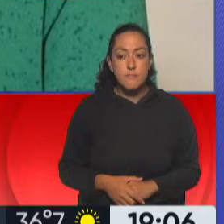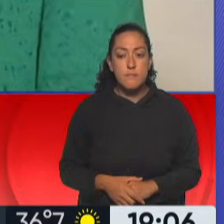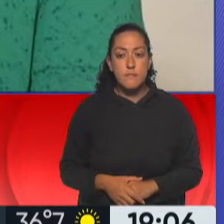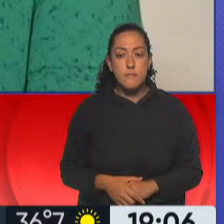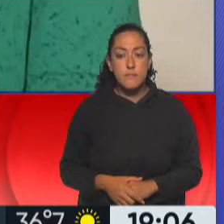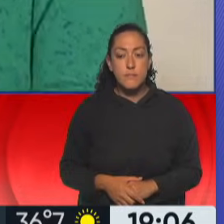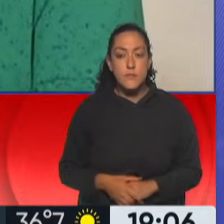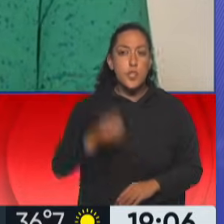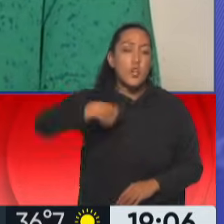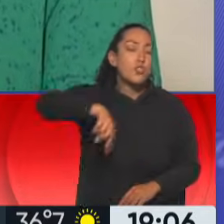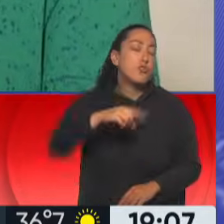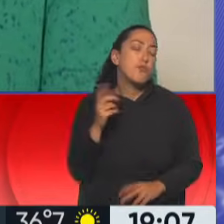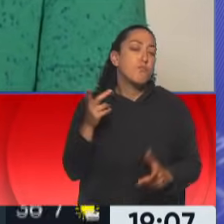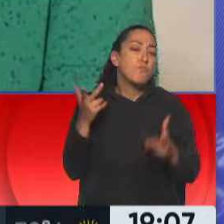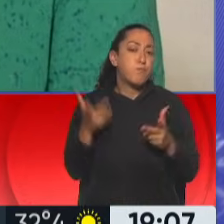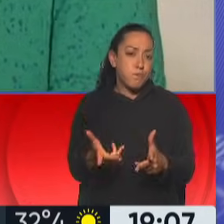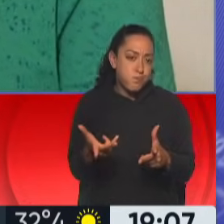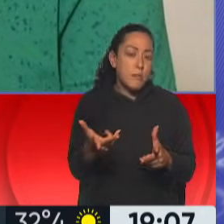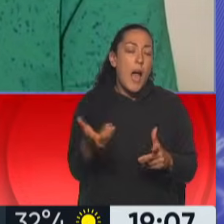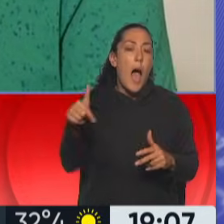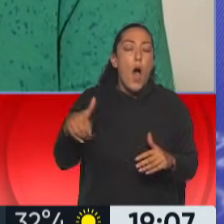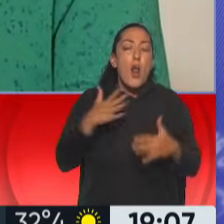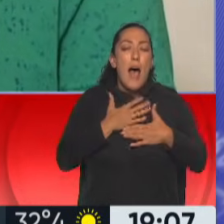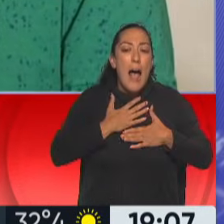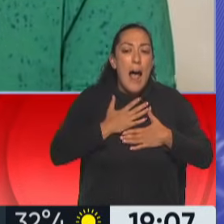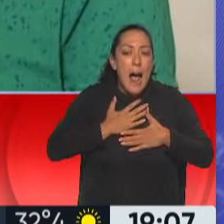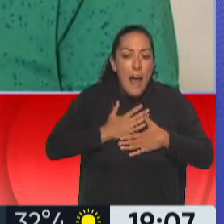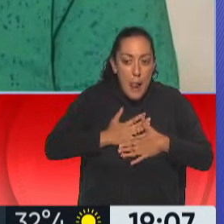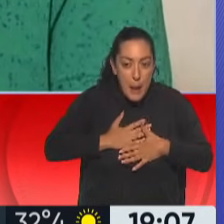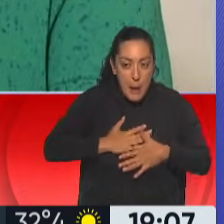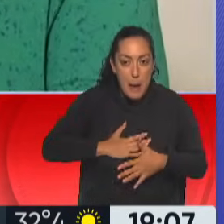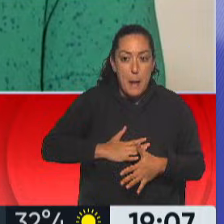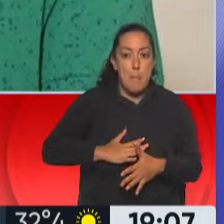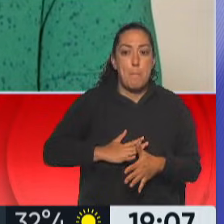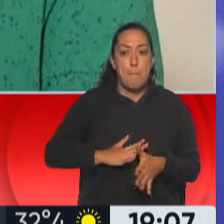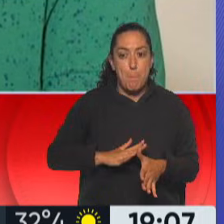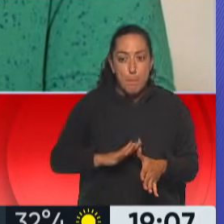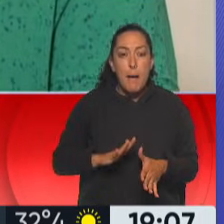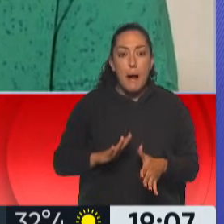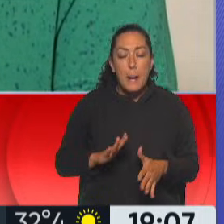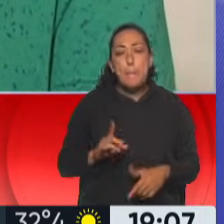como decimos, hay una calma, pero es una calma muy...